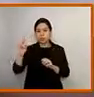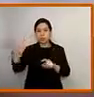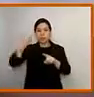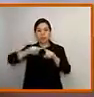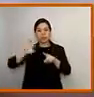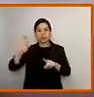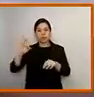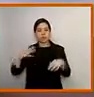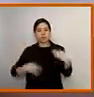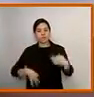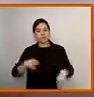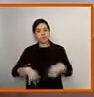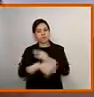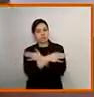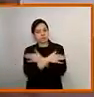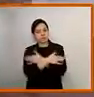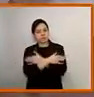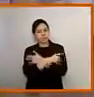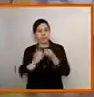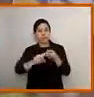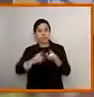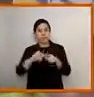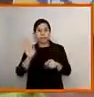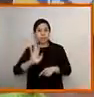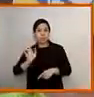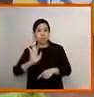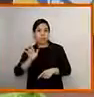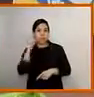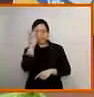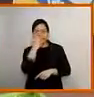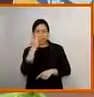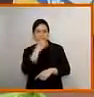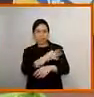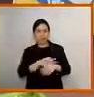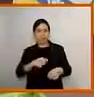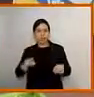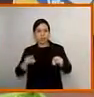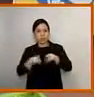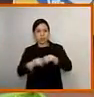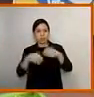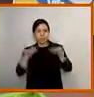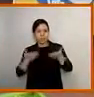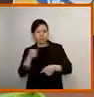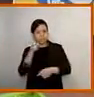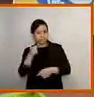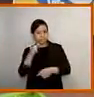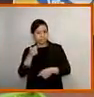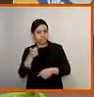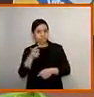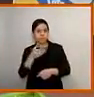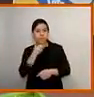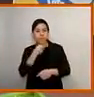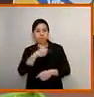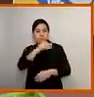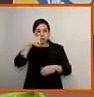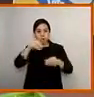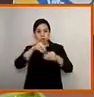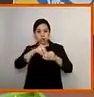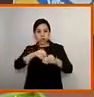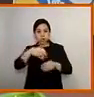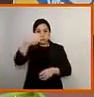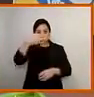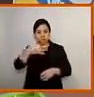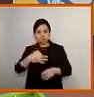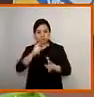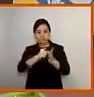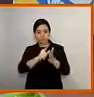9. Muchas felicidades. Amigos, me despido en esta linda tarde junto a la presencia del auditor, que también forma parte de las firmas